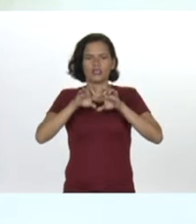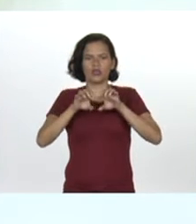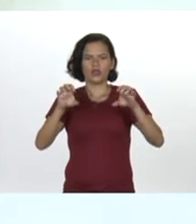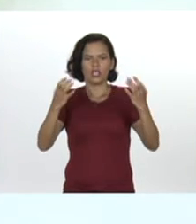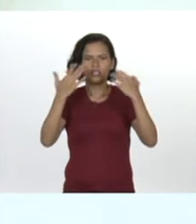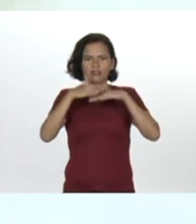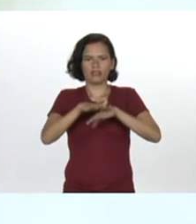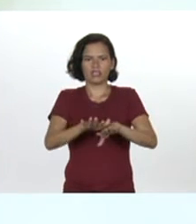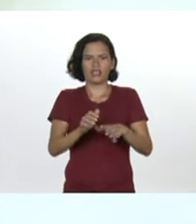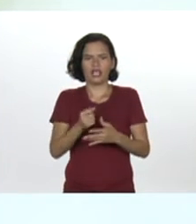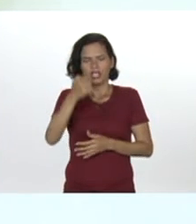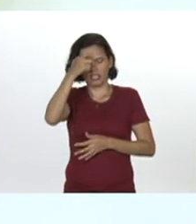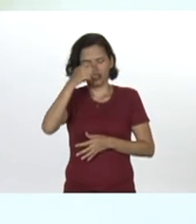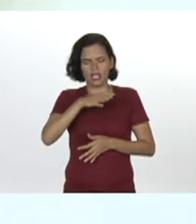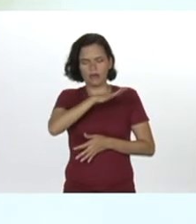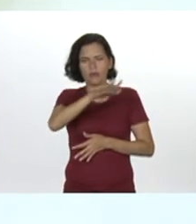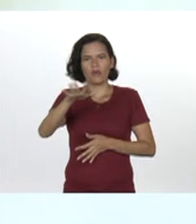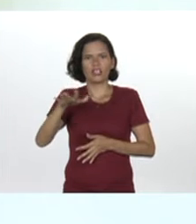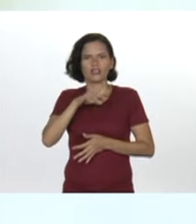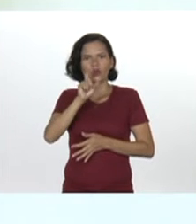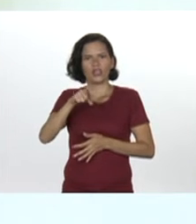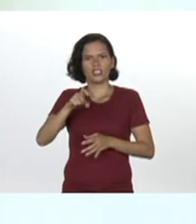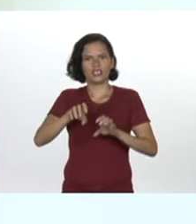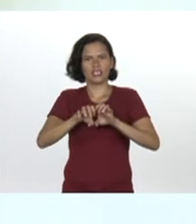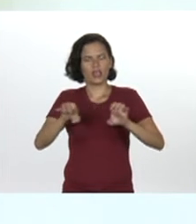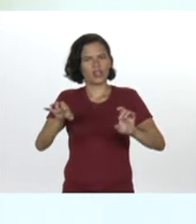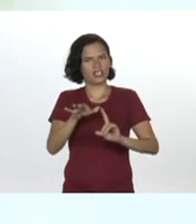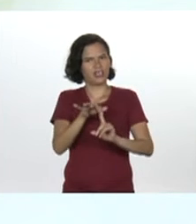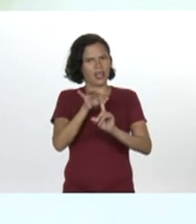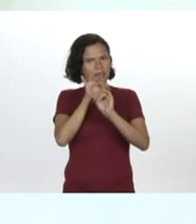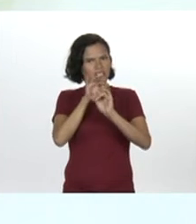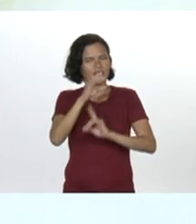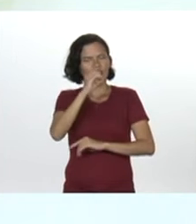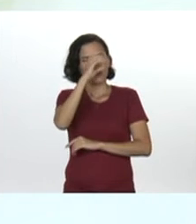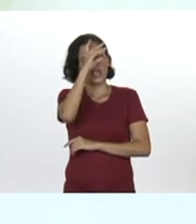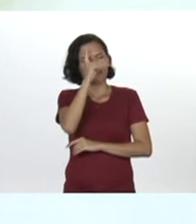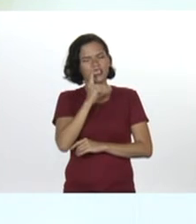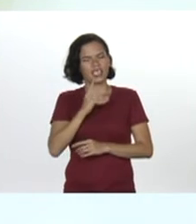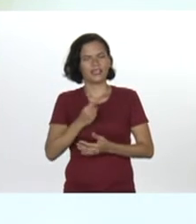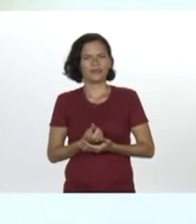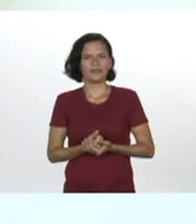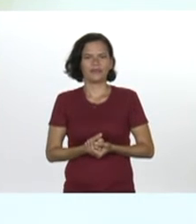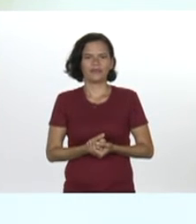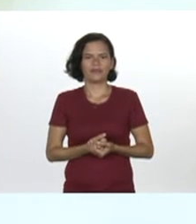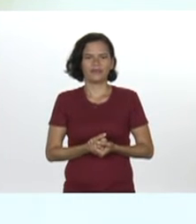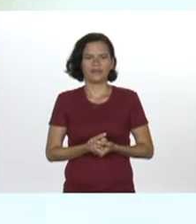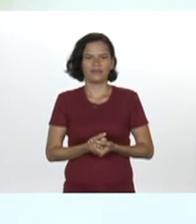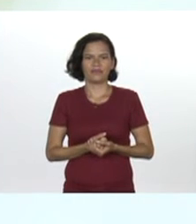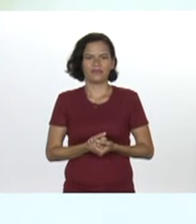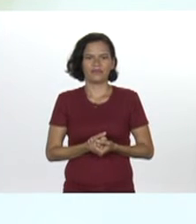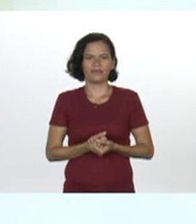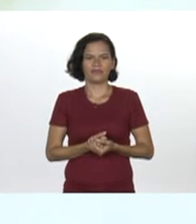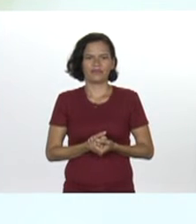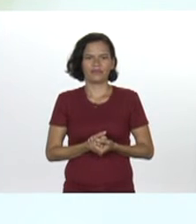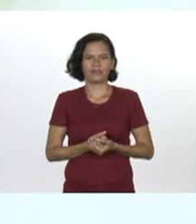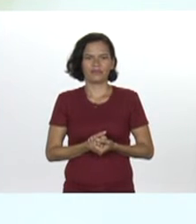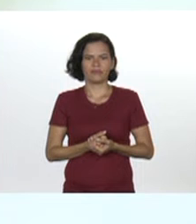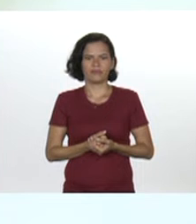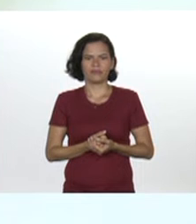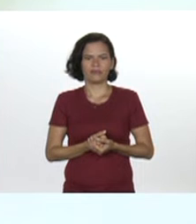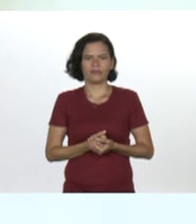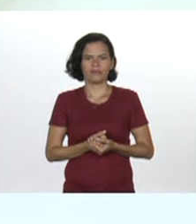educativa integral de la población con necesidades educativas especiales y o con discapacidad. Y me encuentro